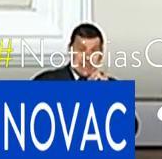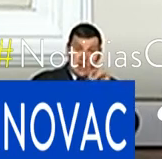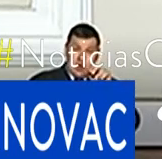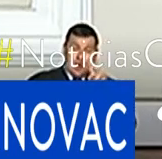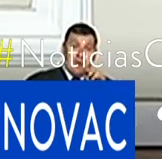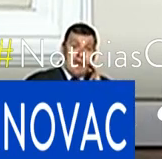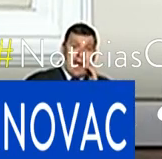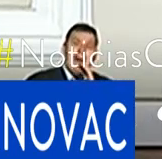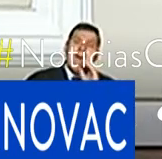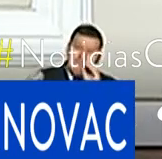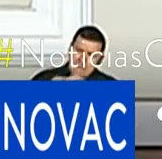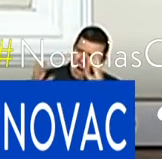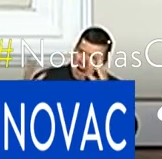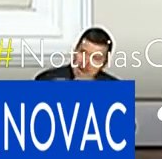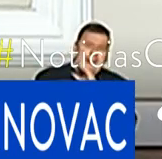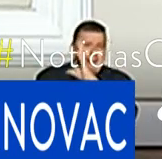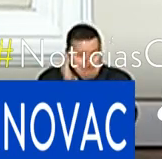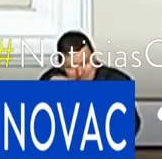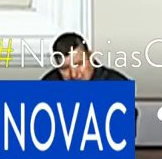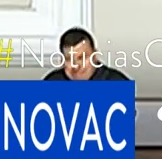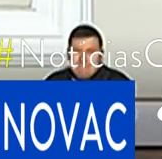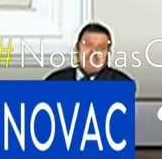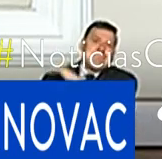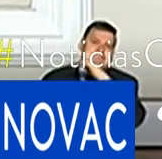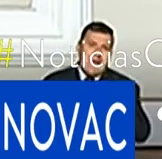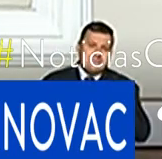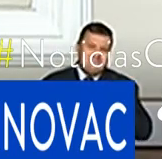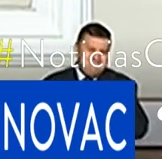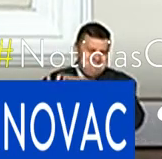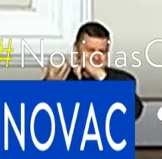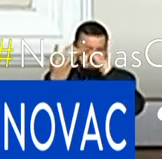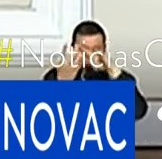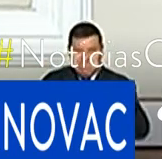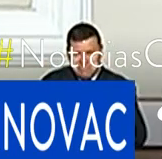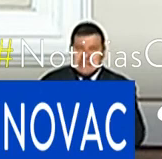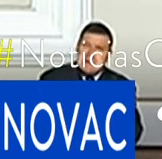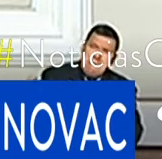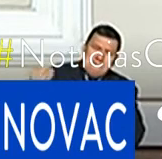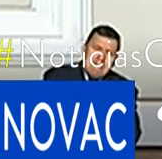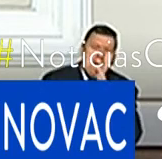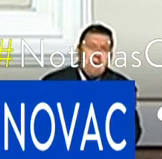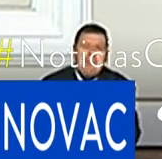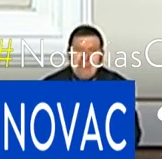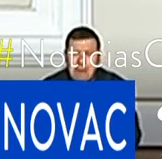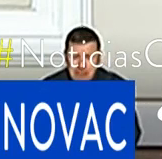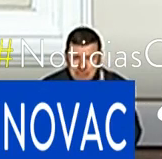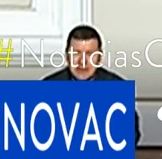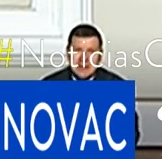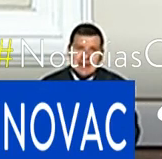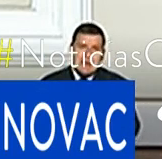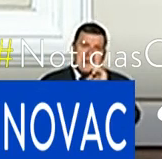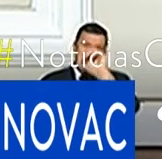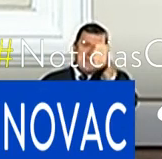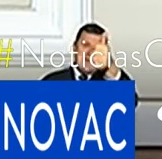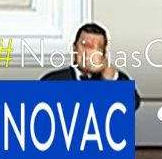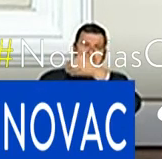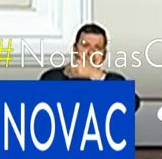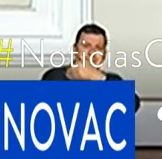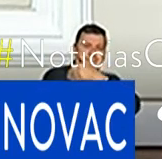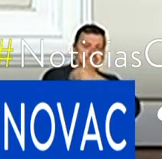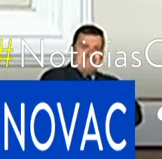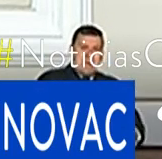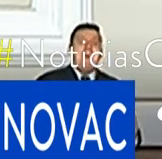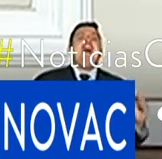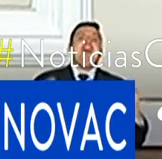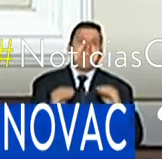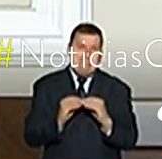una adquisición adicional de vacunas en nuestro país que pueda ser alrededor de unas 10 millones de dosis